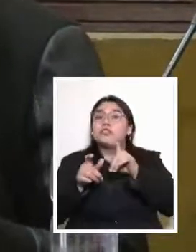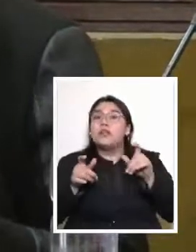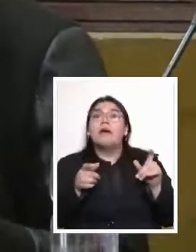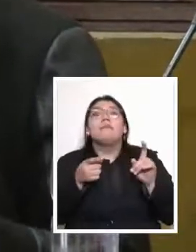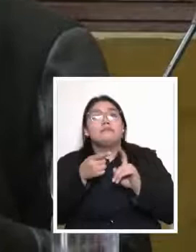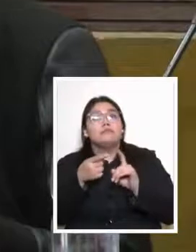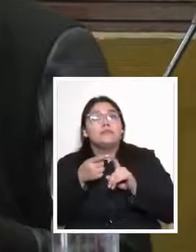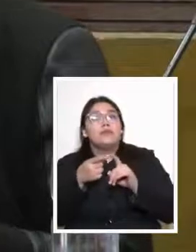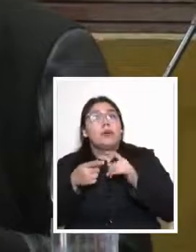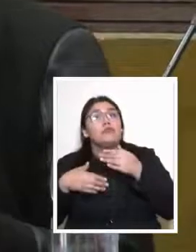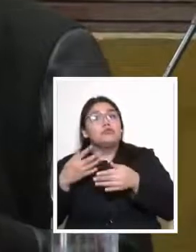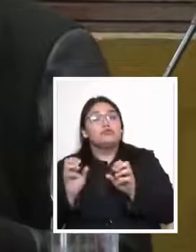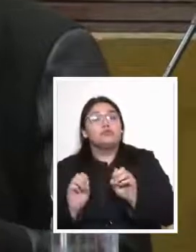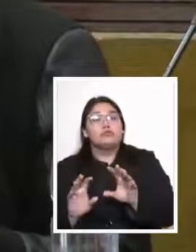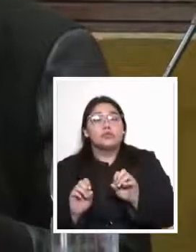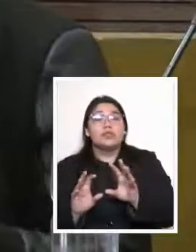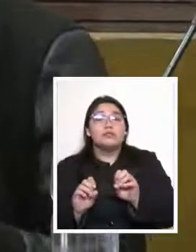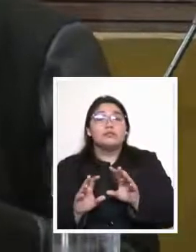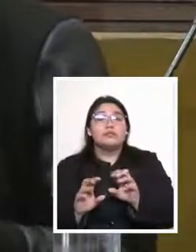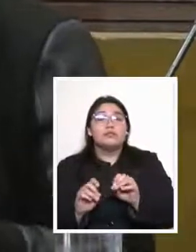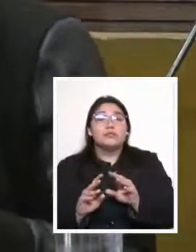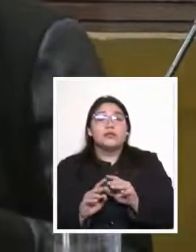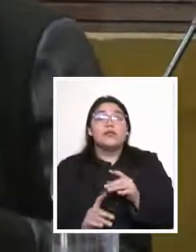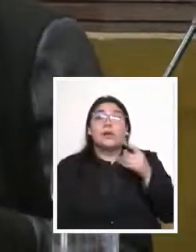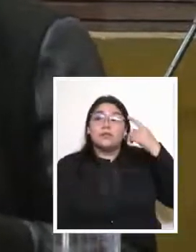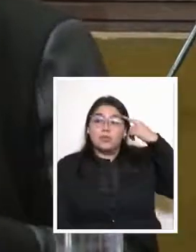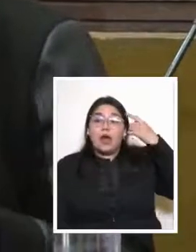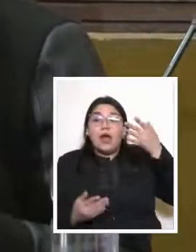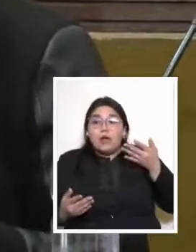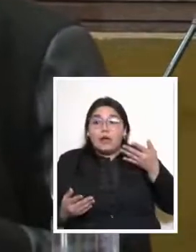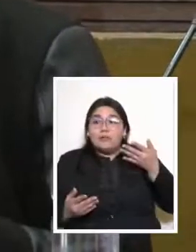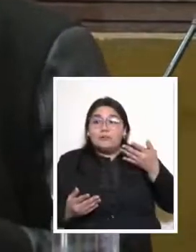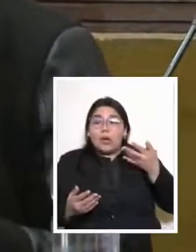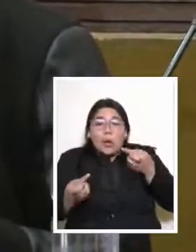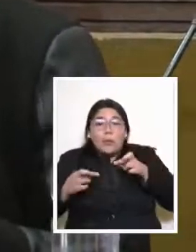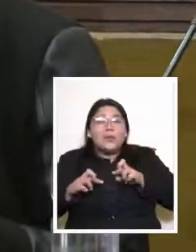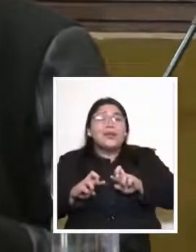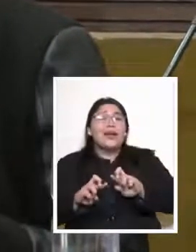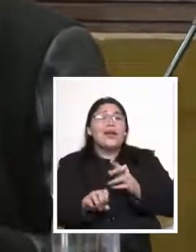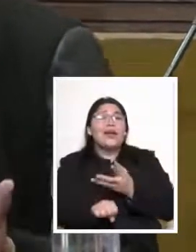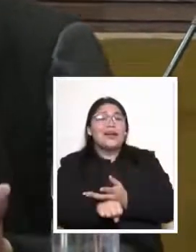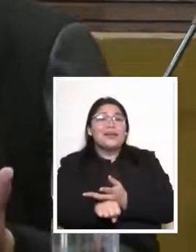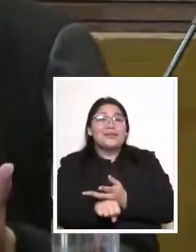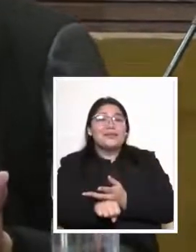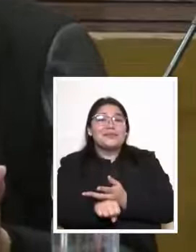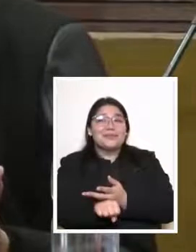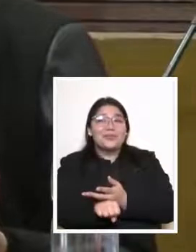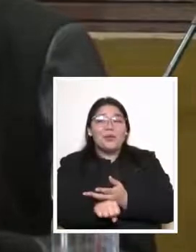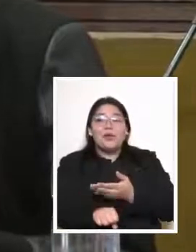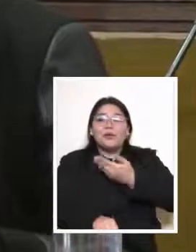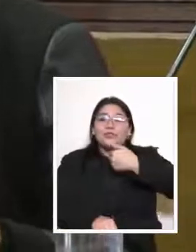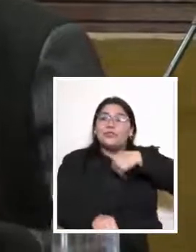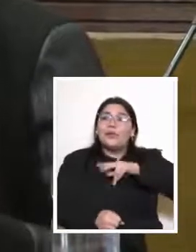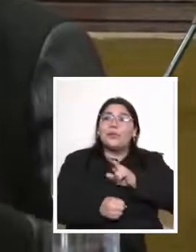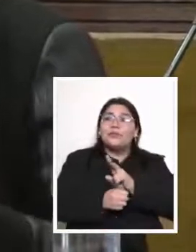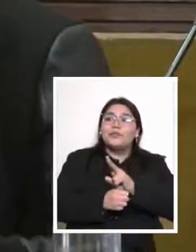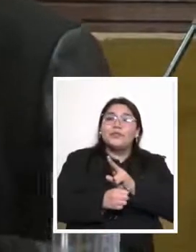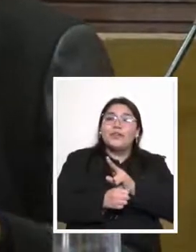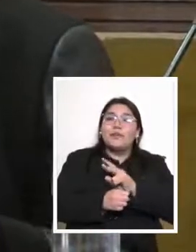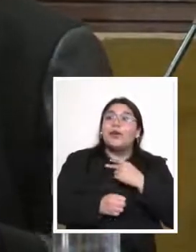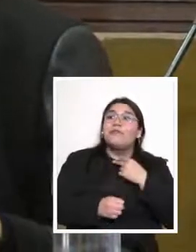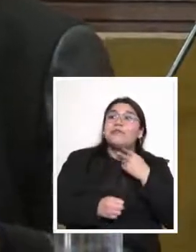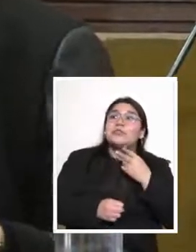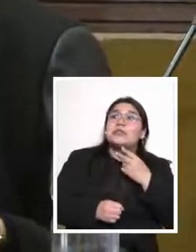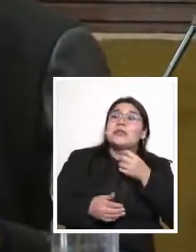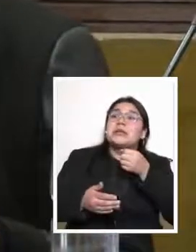creer en que hoy día se tiene una oportunidad para ser escuchados. Muchos